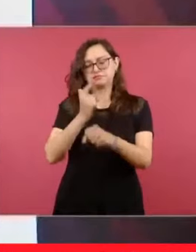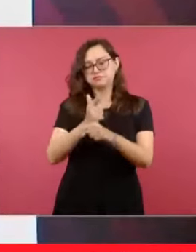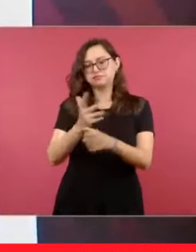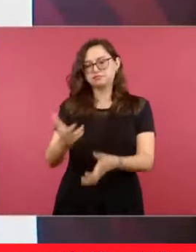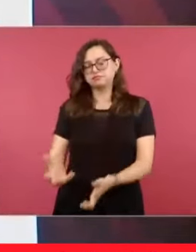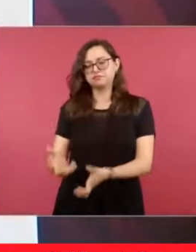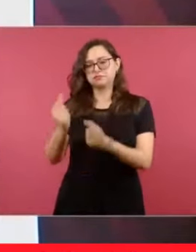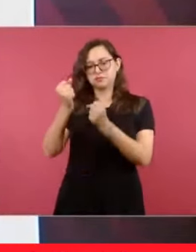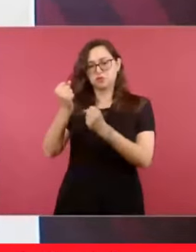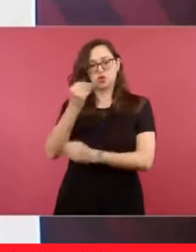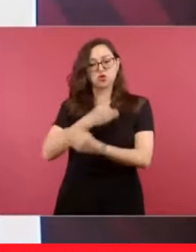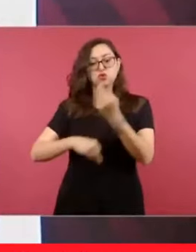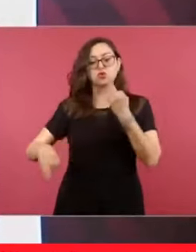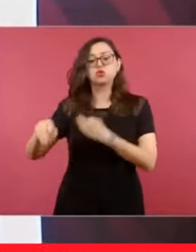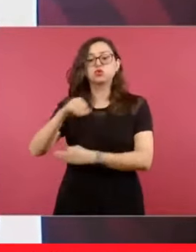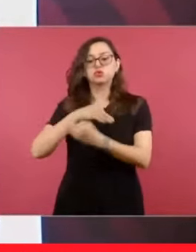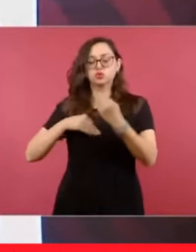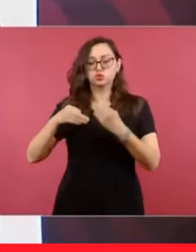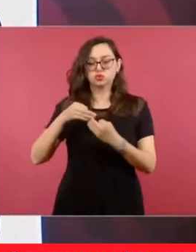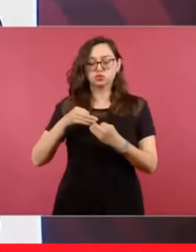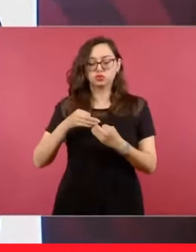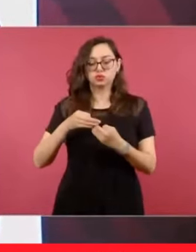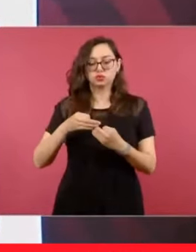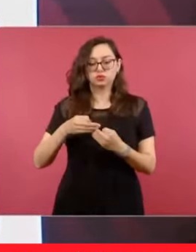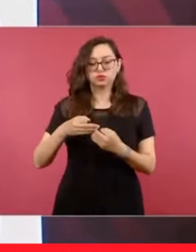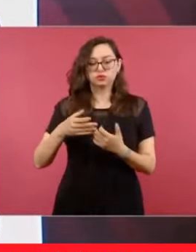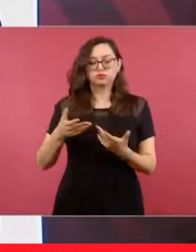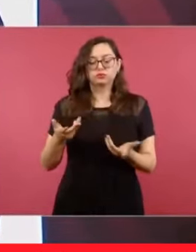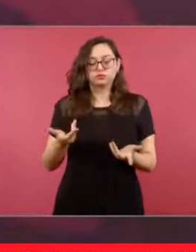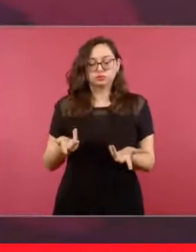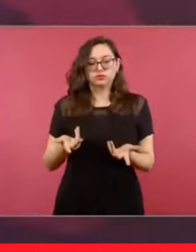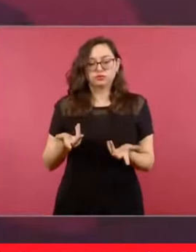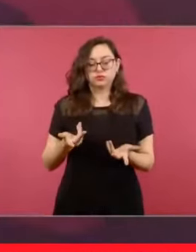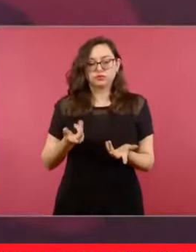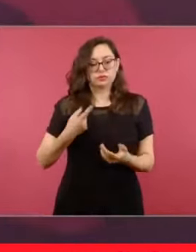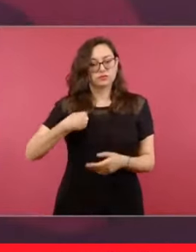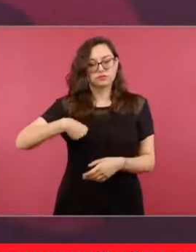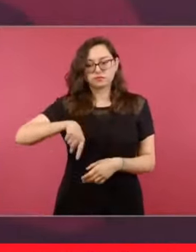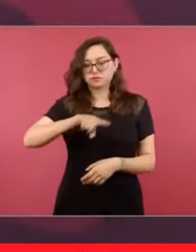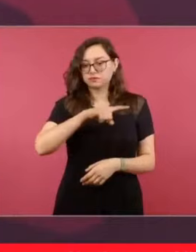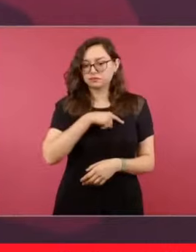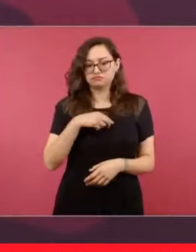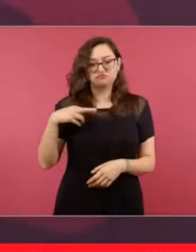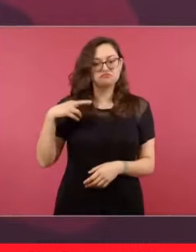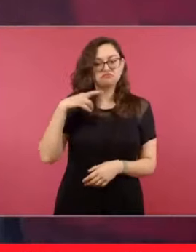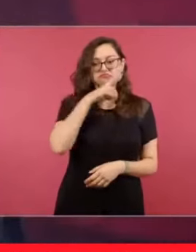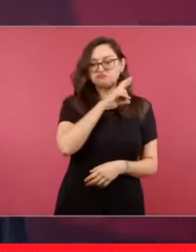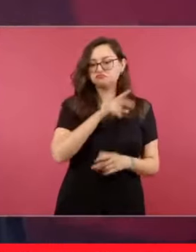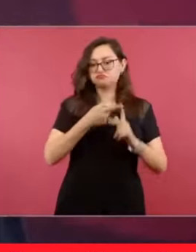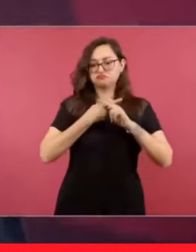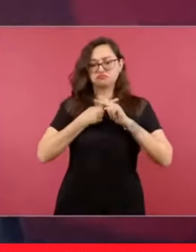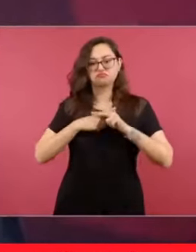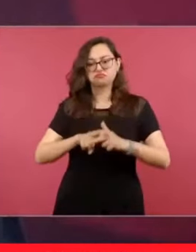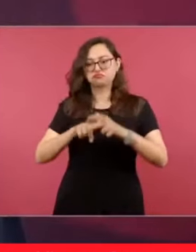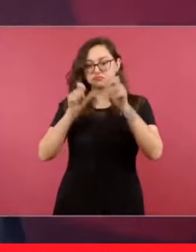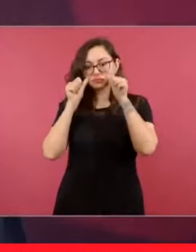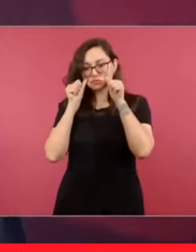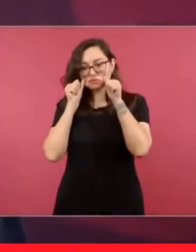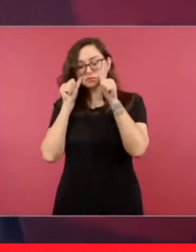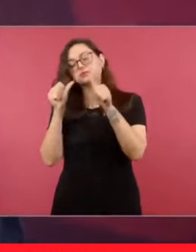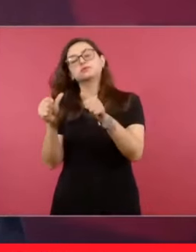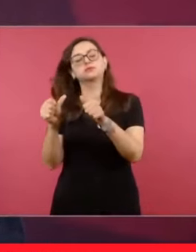todos y se está actuando desde el primer momento si les doy un